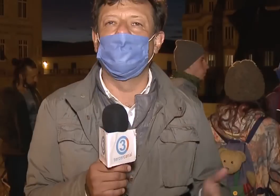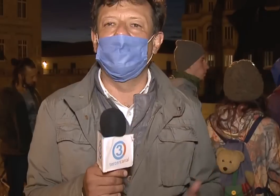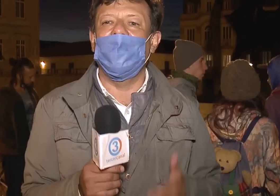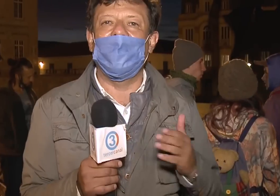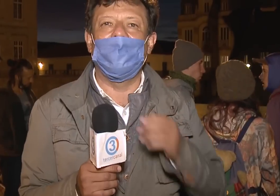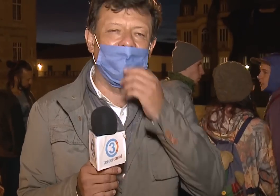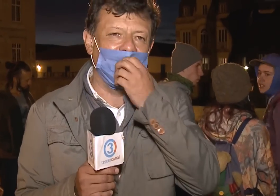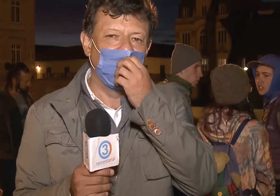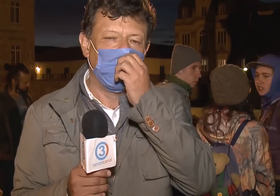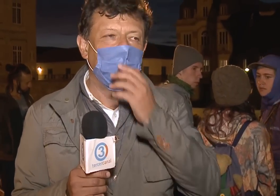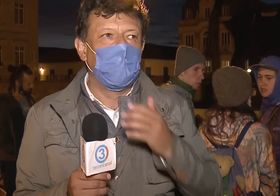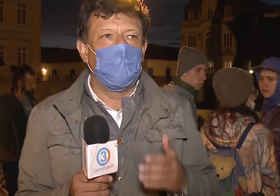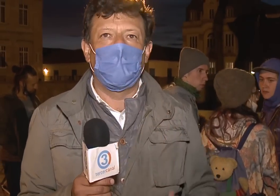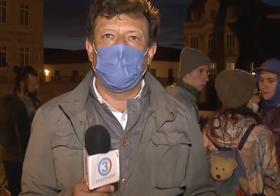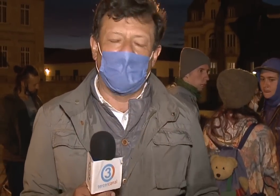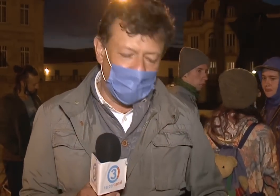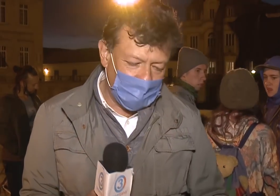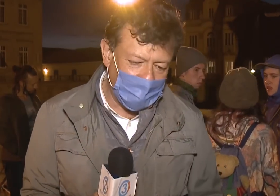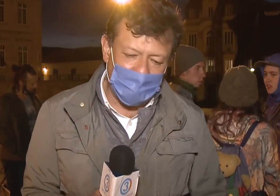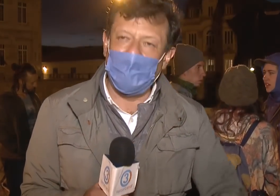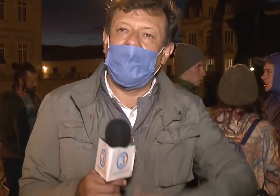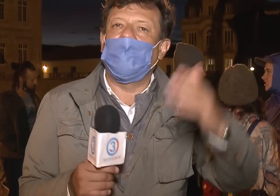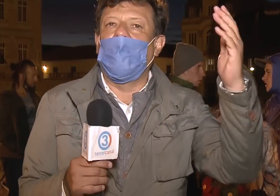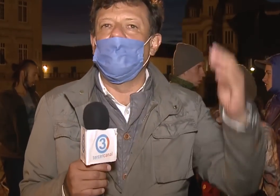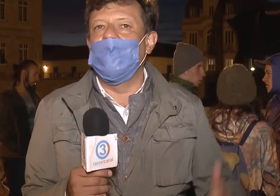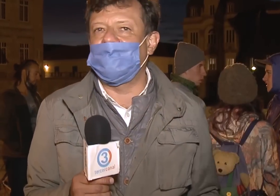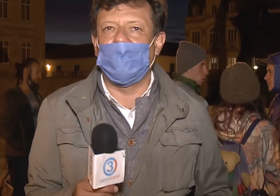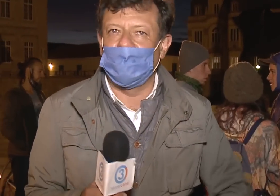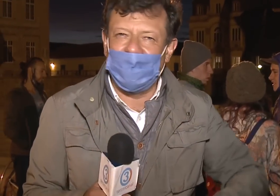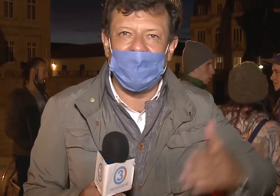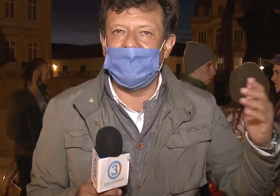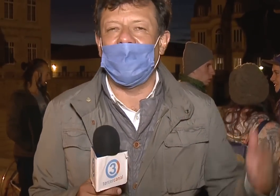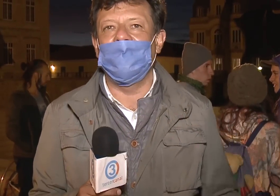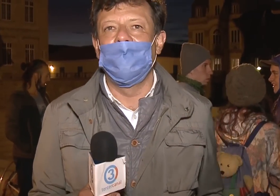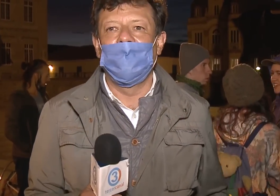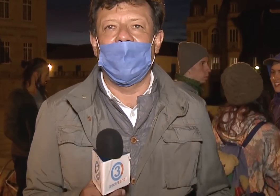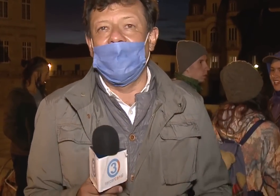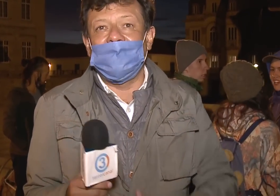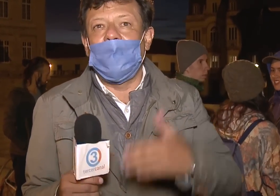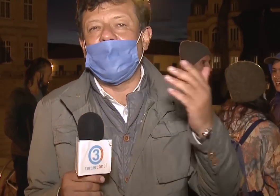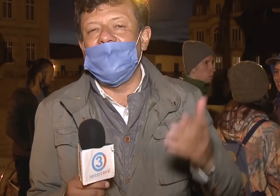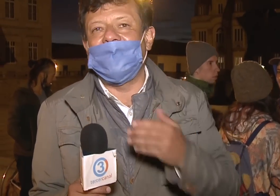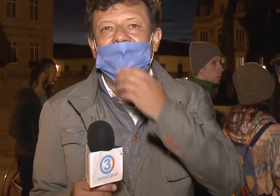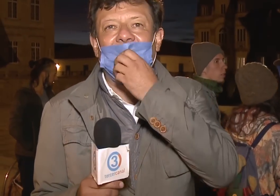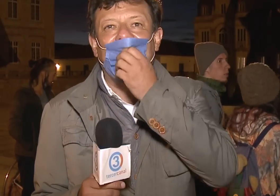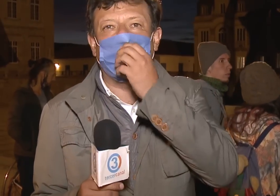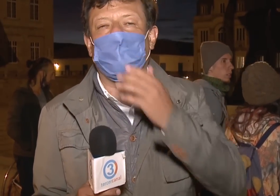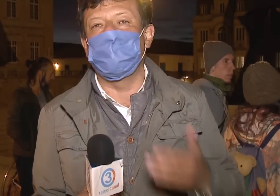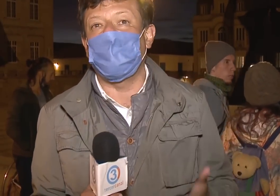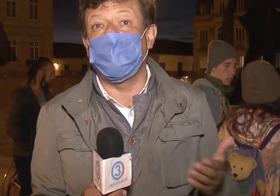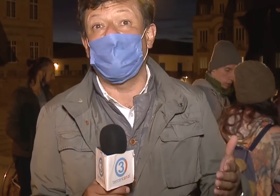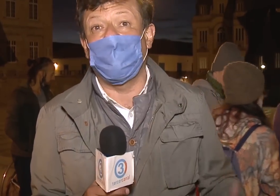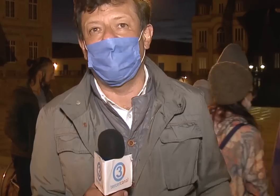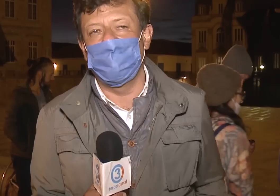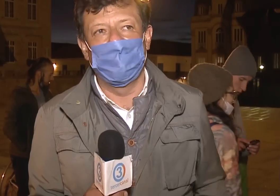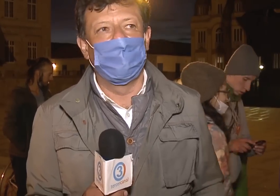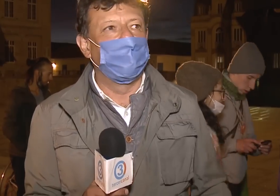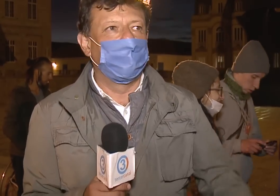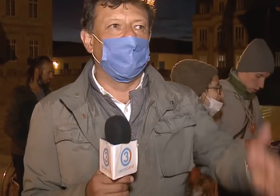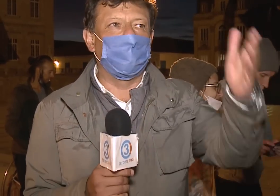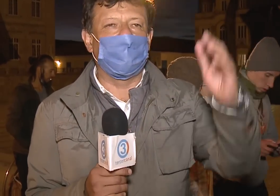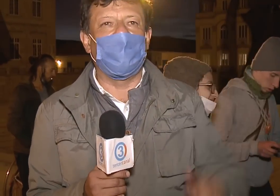La juventud era la vida, pero las viejas fórmulas conocidas ya en este país que quiere eternizar la